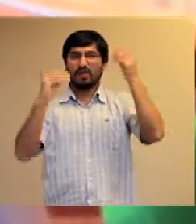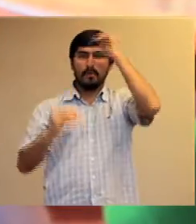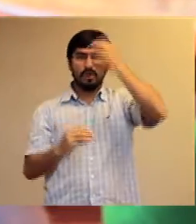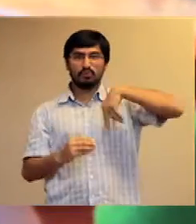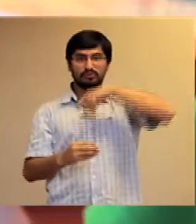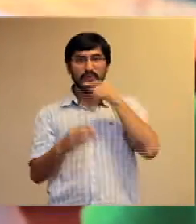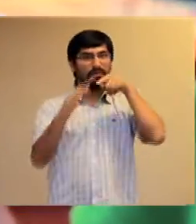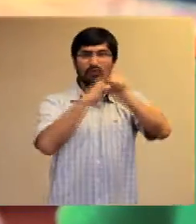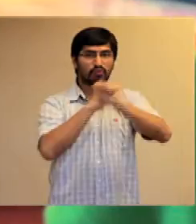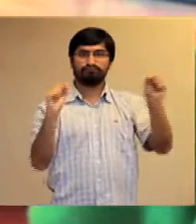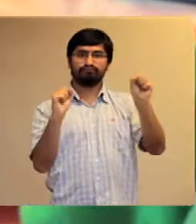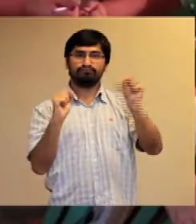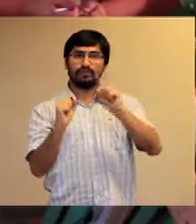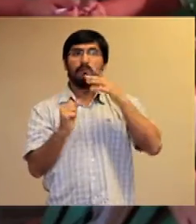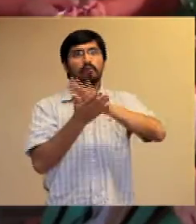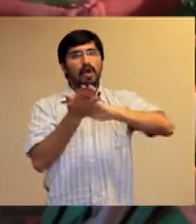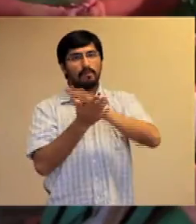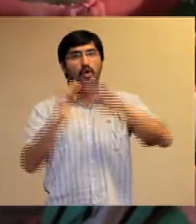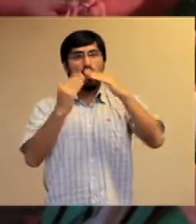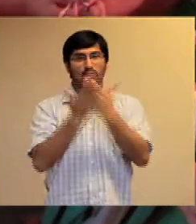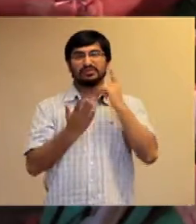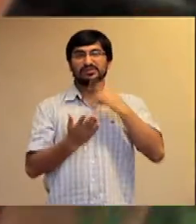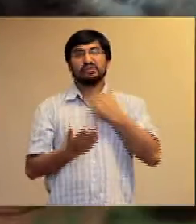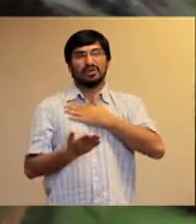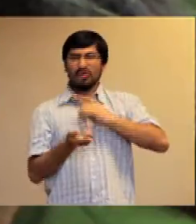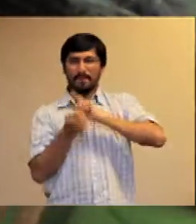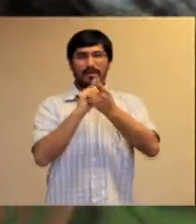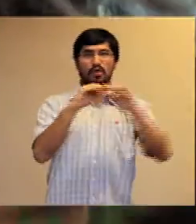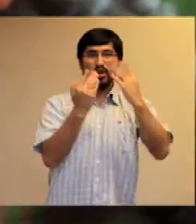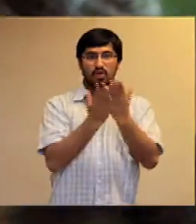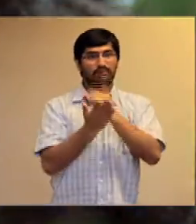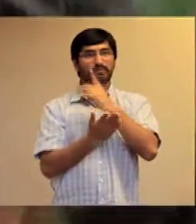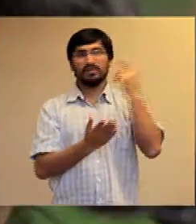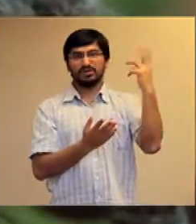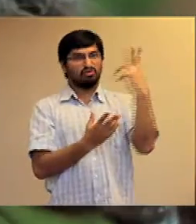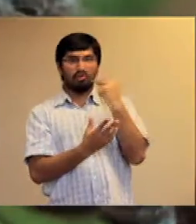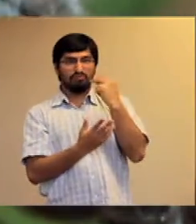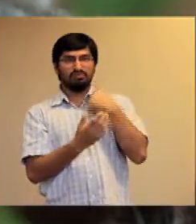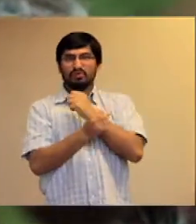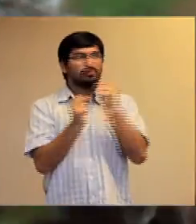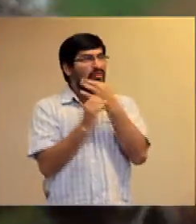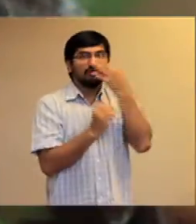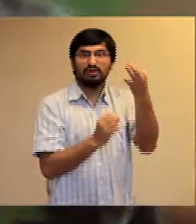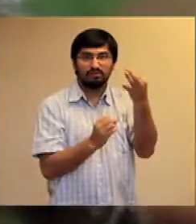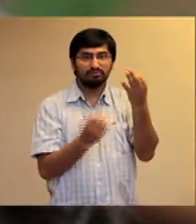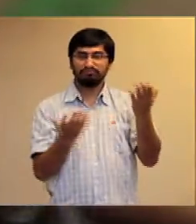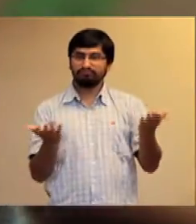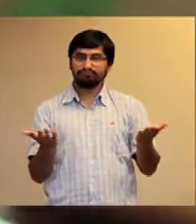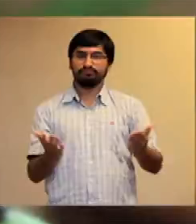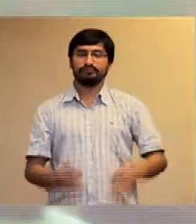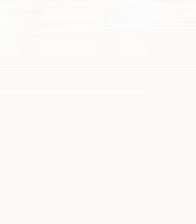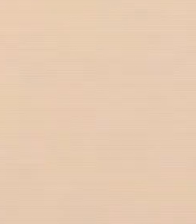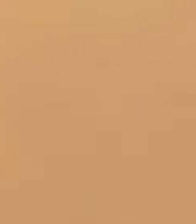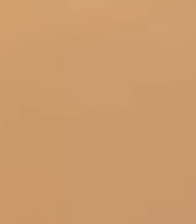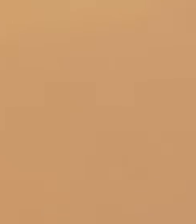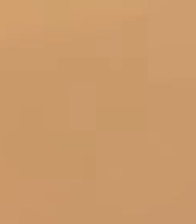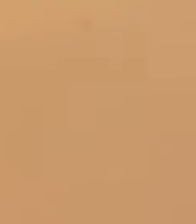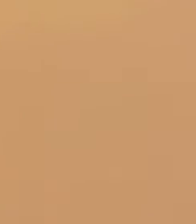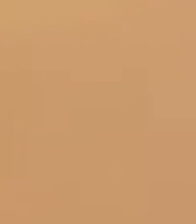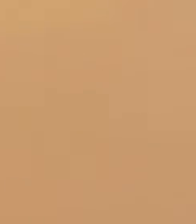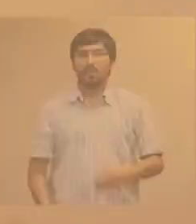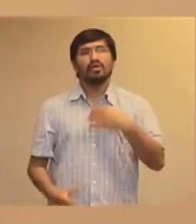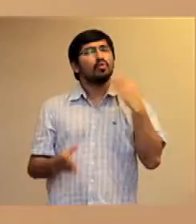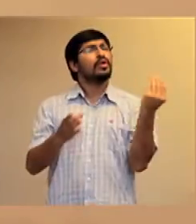papás hablan y nosotros no podemos dar nuestra opinión. Estamos hartos de un colegio y le decimos, me quiero cambiar, nosotros no podemos decidir eso.